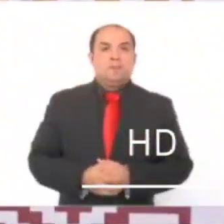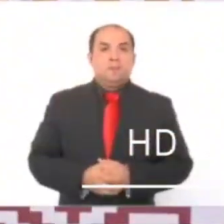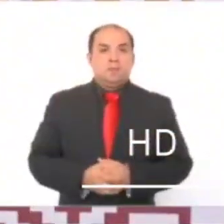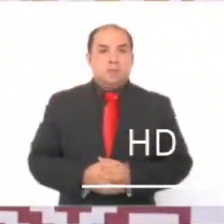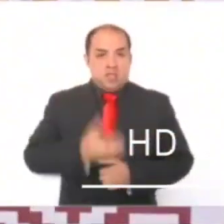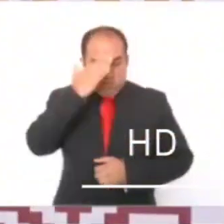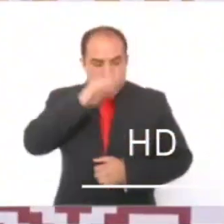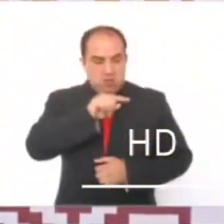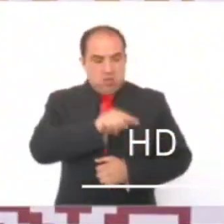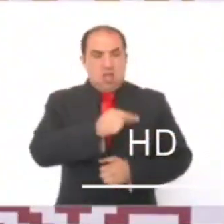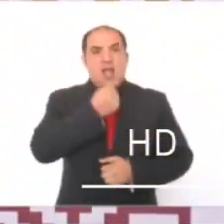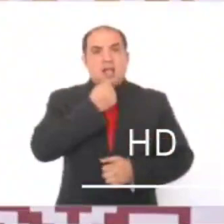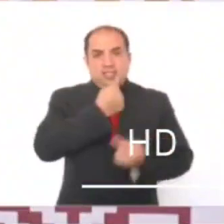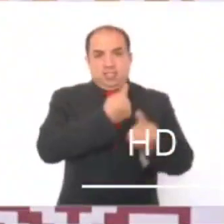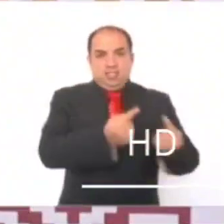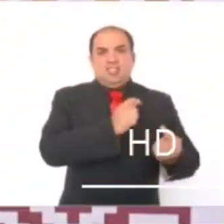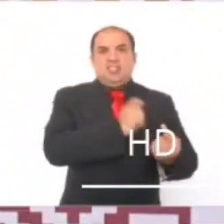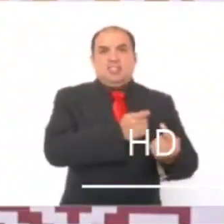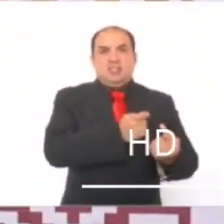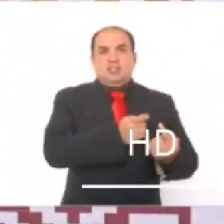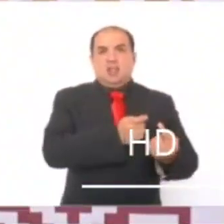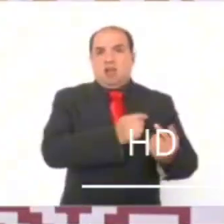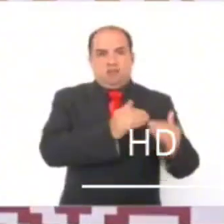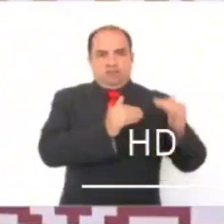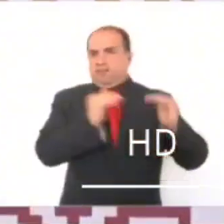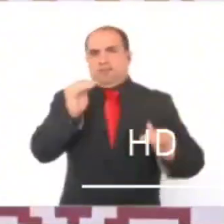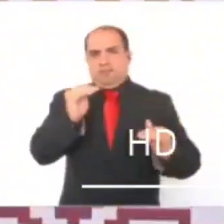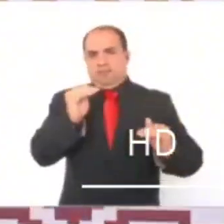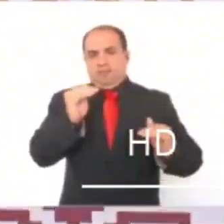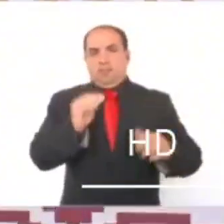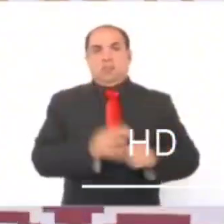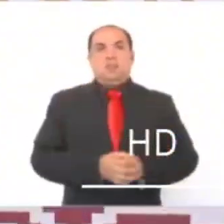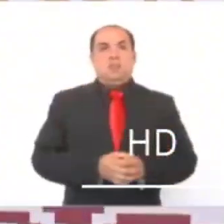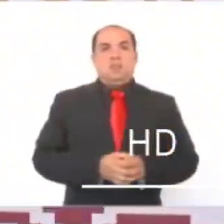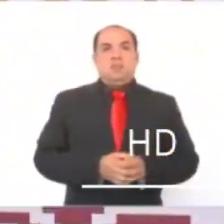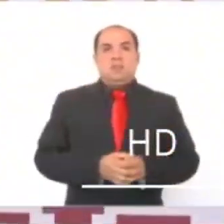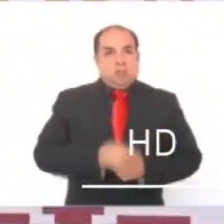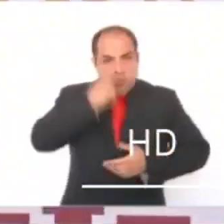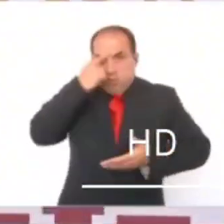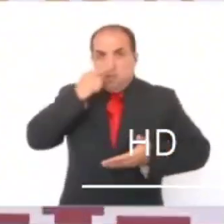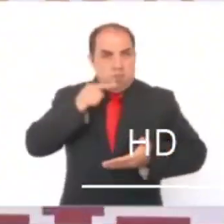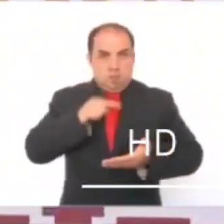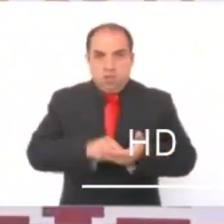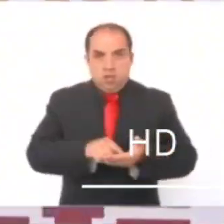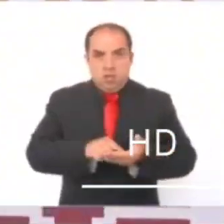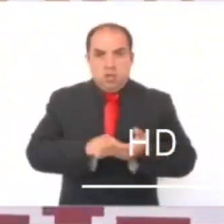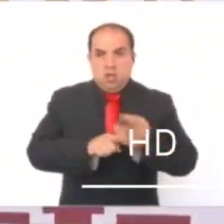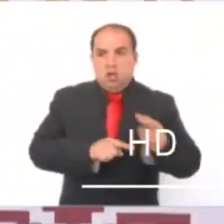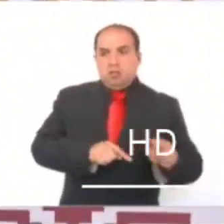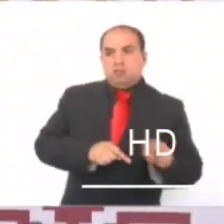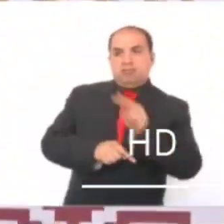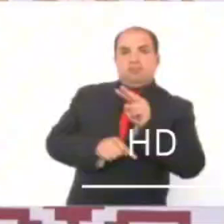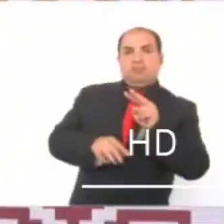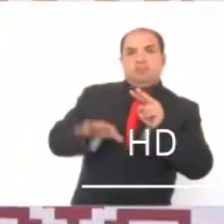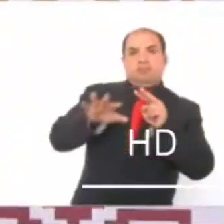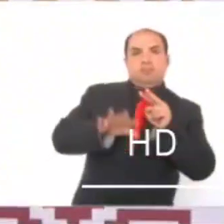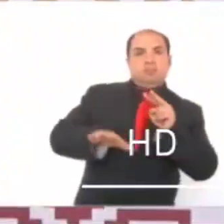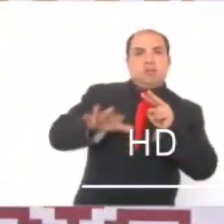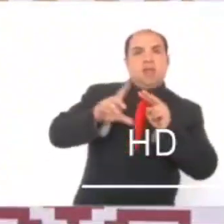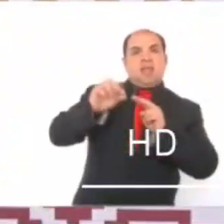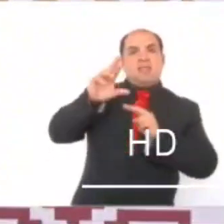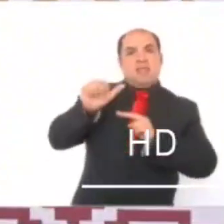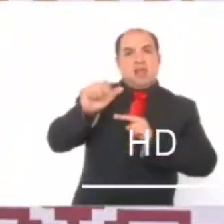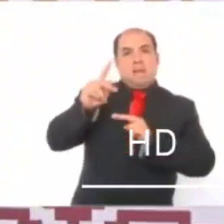ser niña no es sinónimo de inferioridad, y si no me creen, volteen a ver a Adara